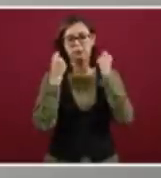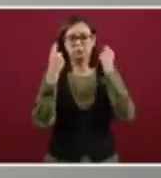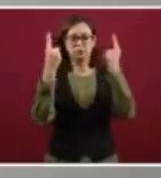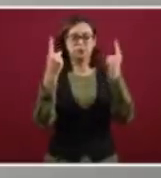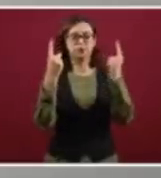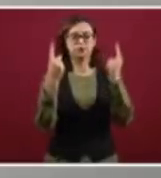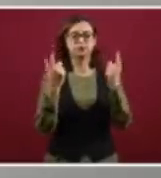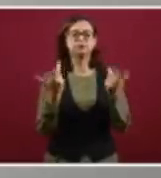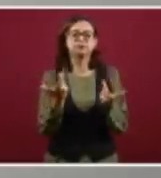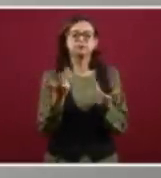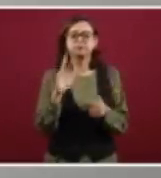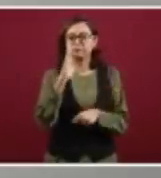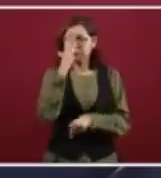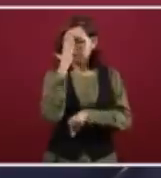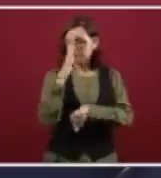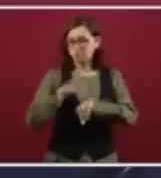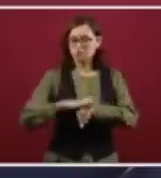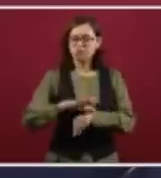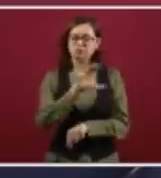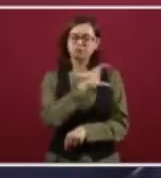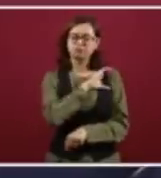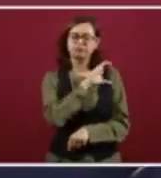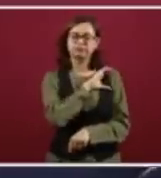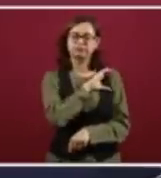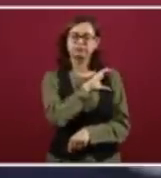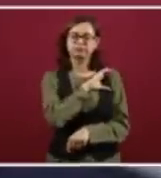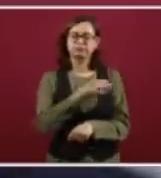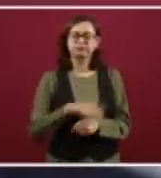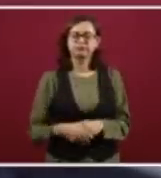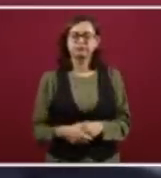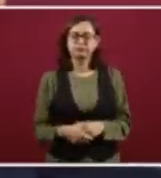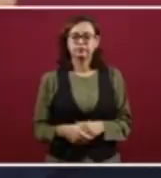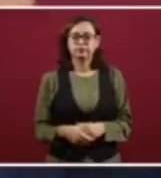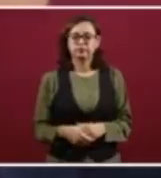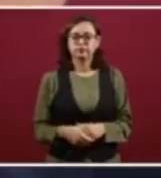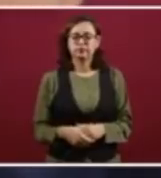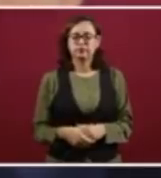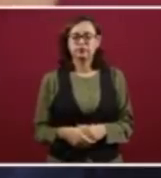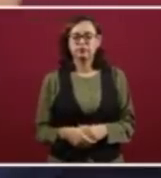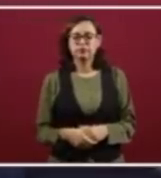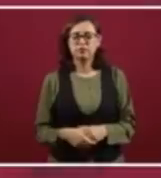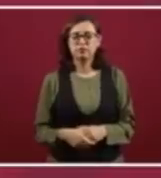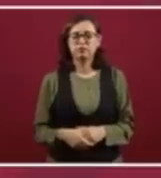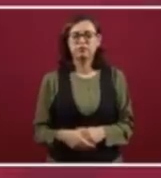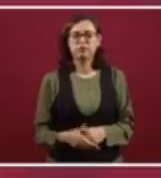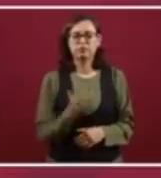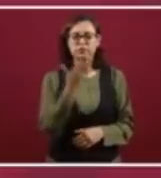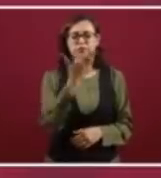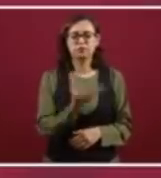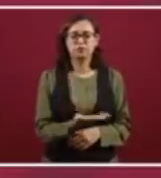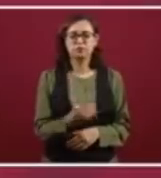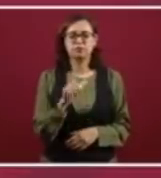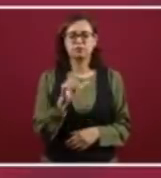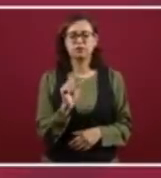con cariño, y en el caso de León Portilla o